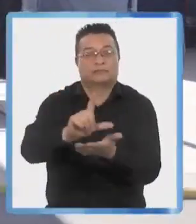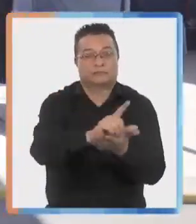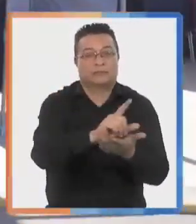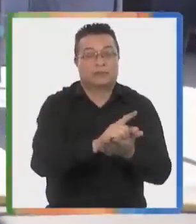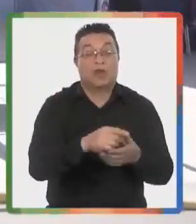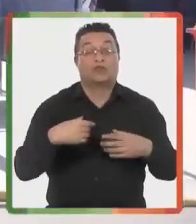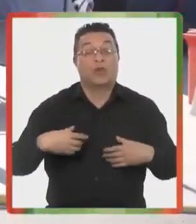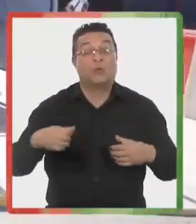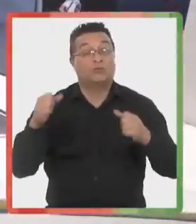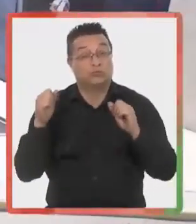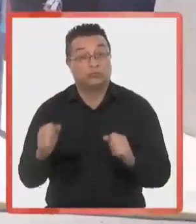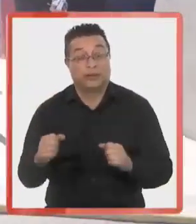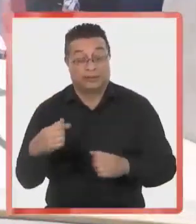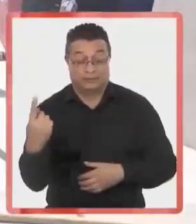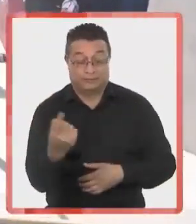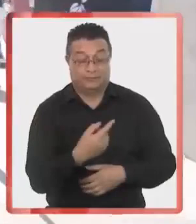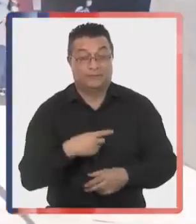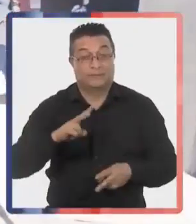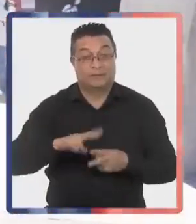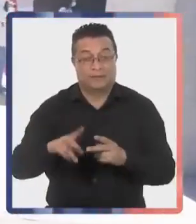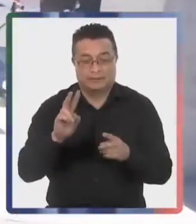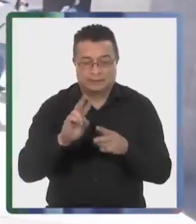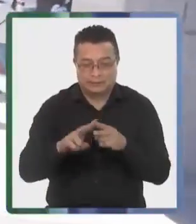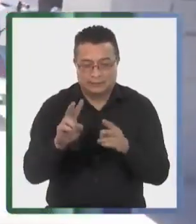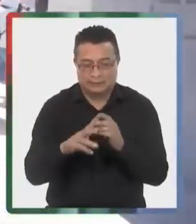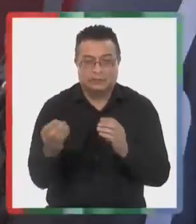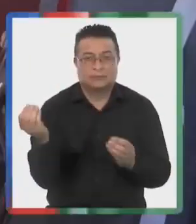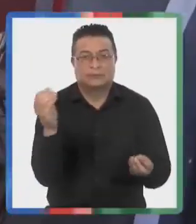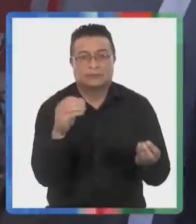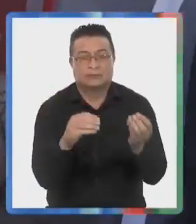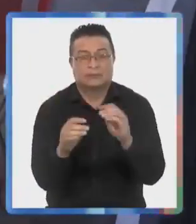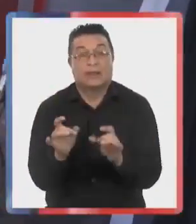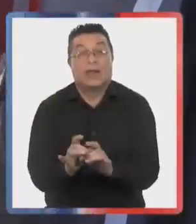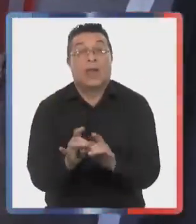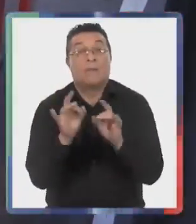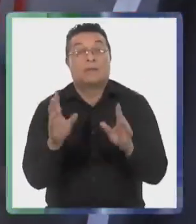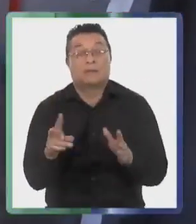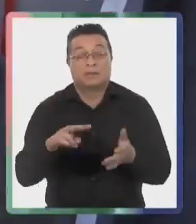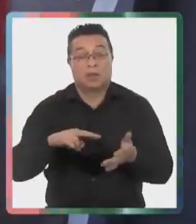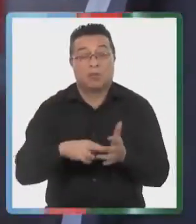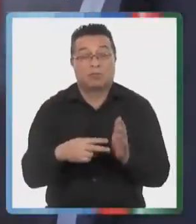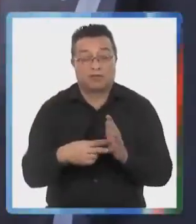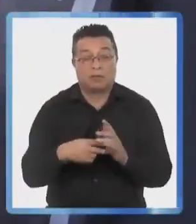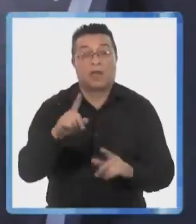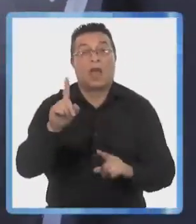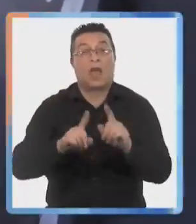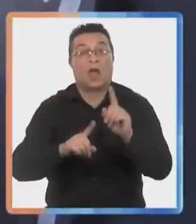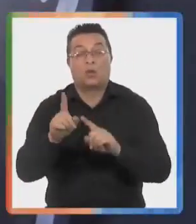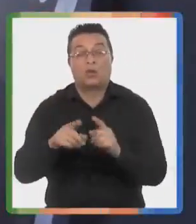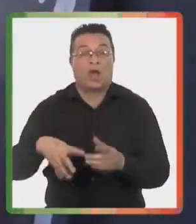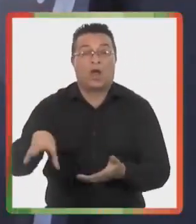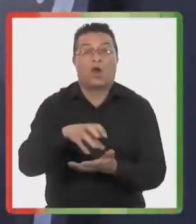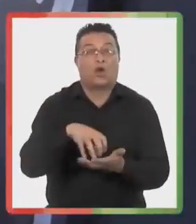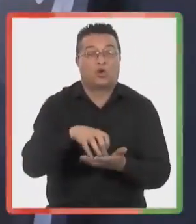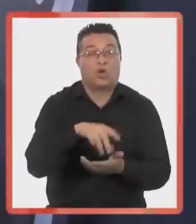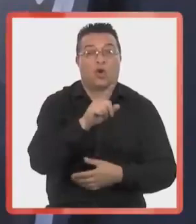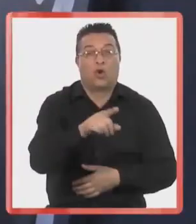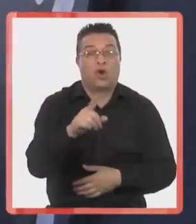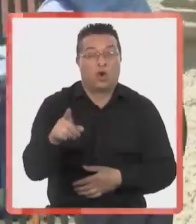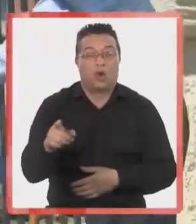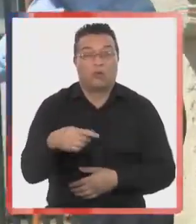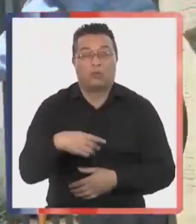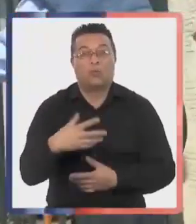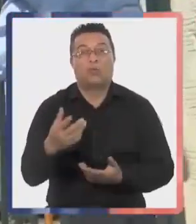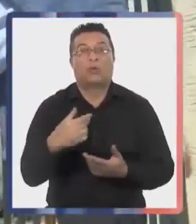bueno, ya hemos podido hacer correcciones, especialmente teníamos problemas en algunas comunas que